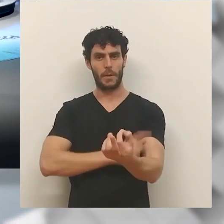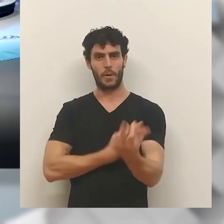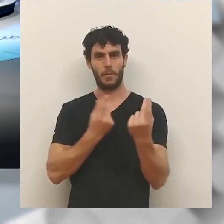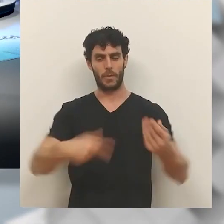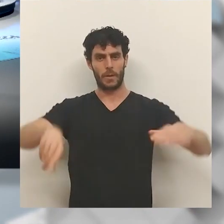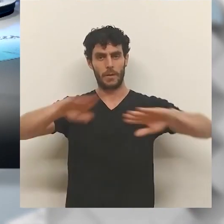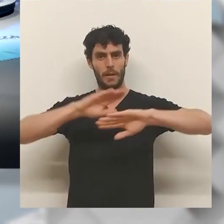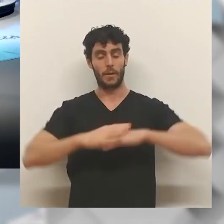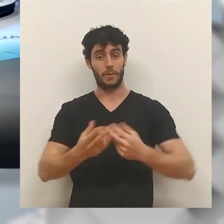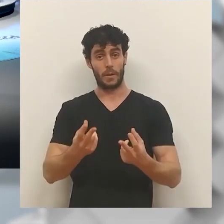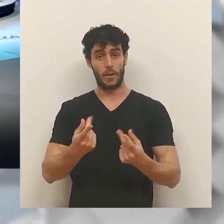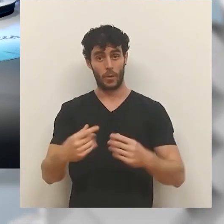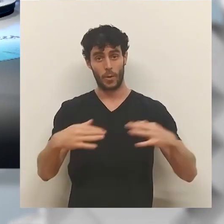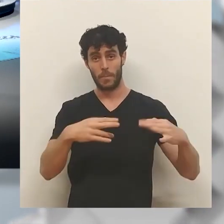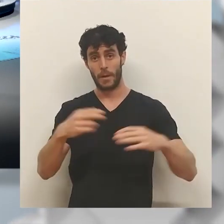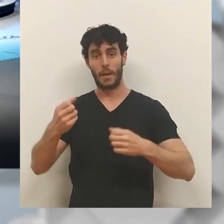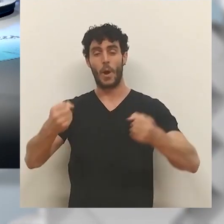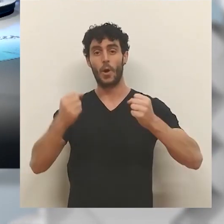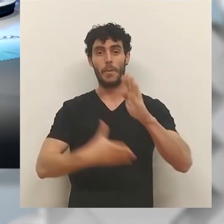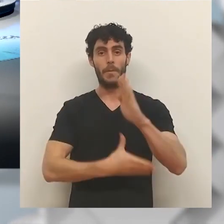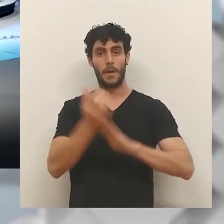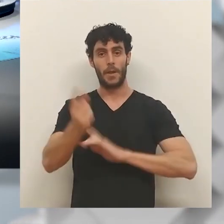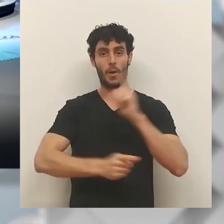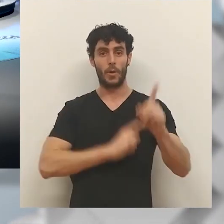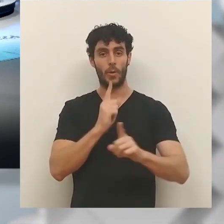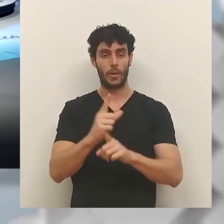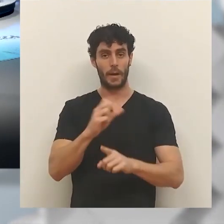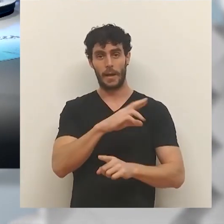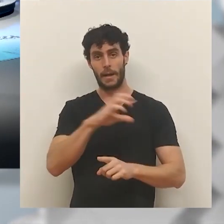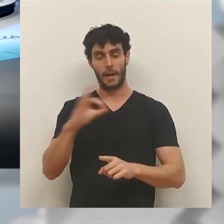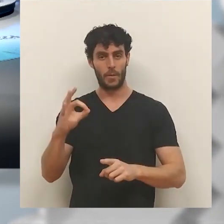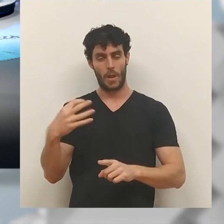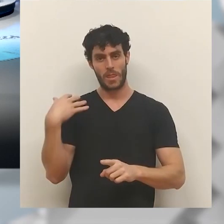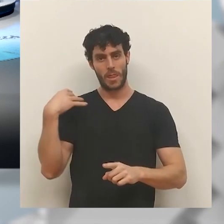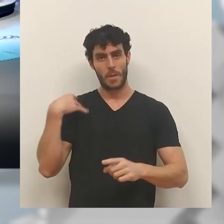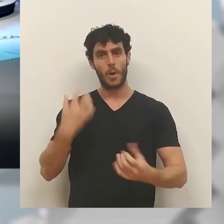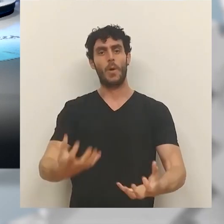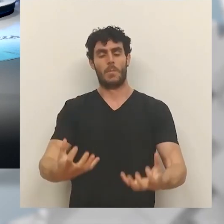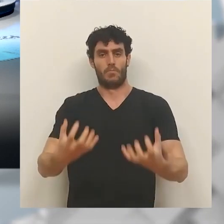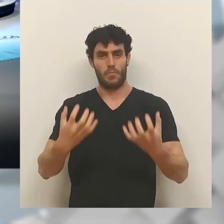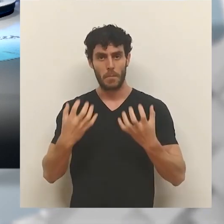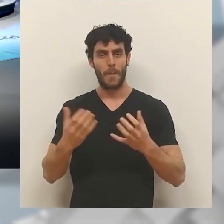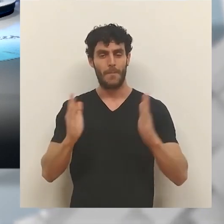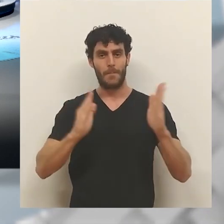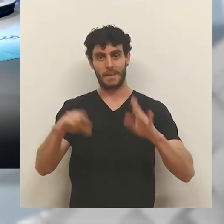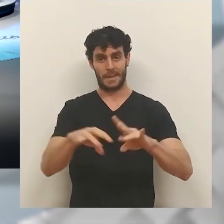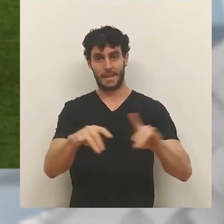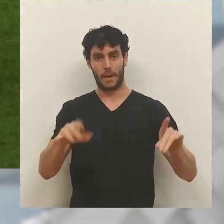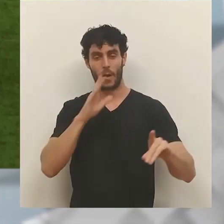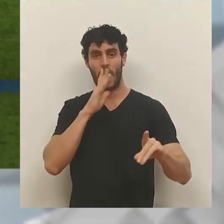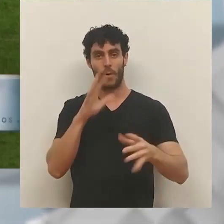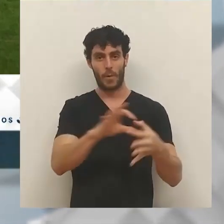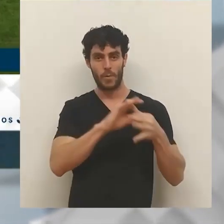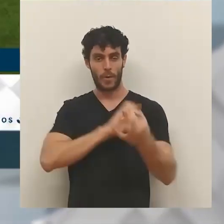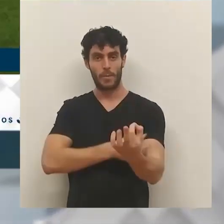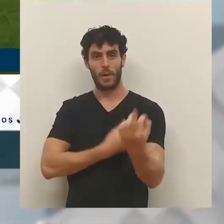En deportes, la Unión Deportiva Logroñés juega esta noche en casa partido de Copa Federación ante el Laredo. Después de proclamarse campeones de la